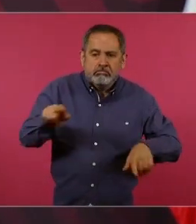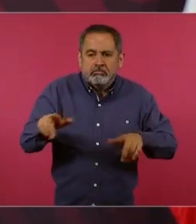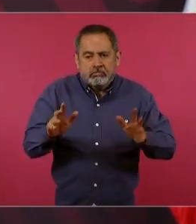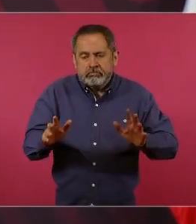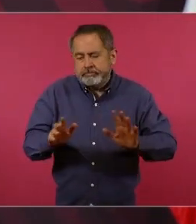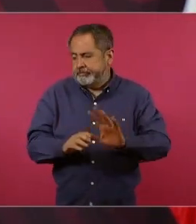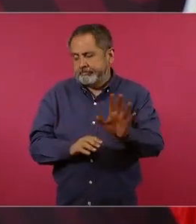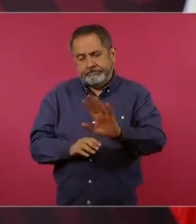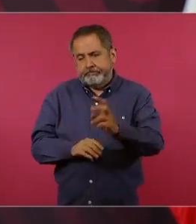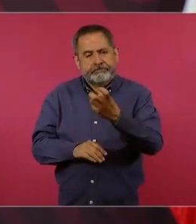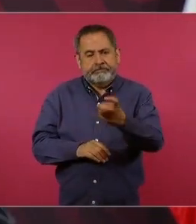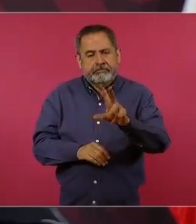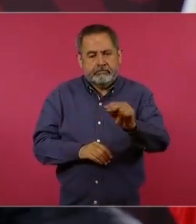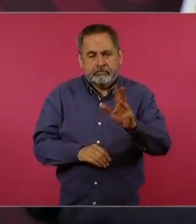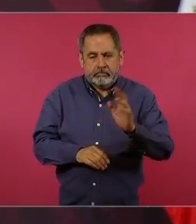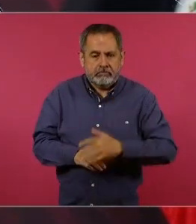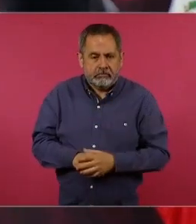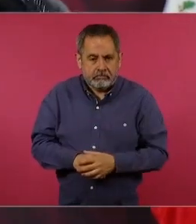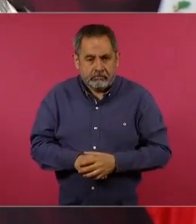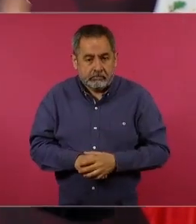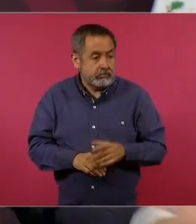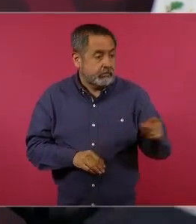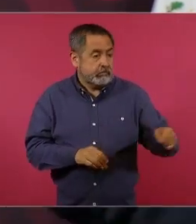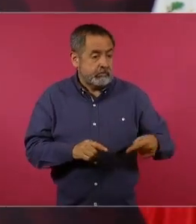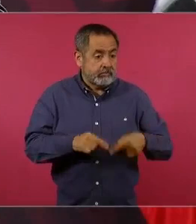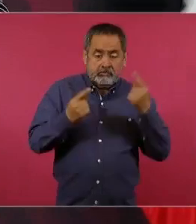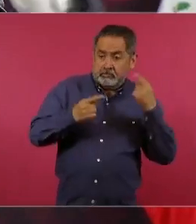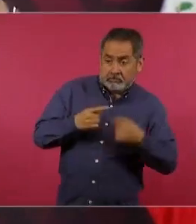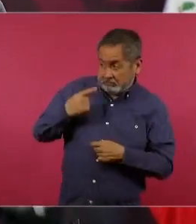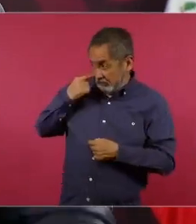humanas, sino los opositores.